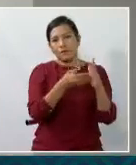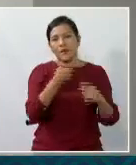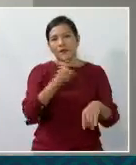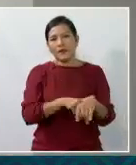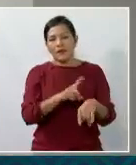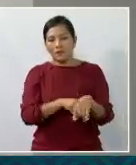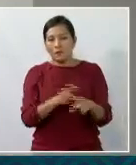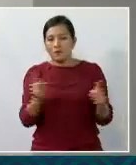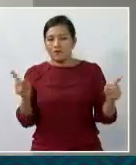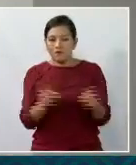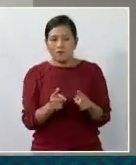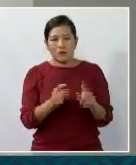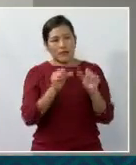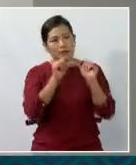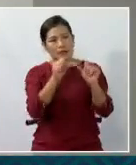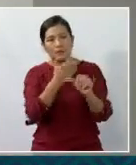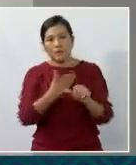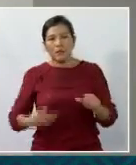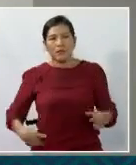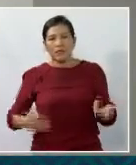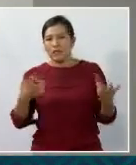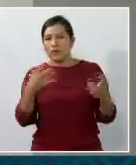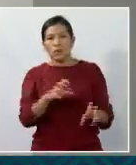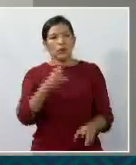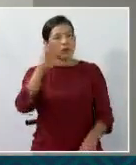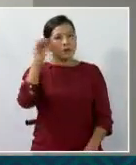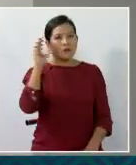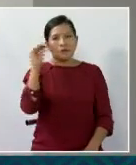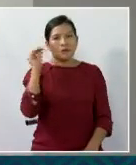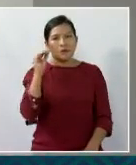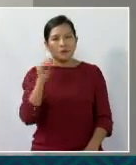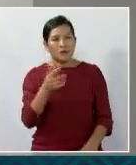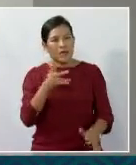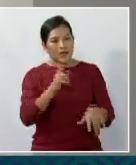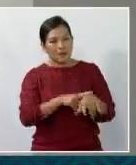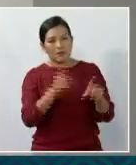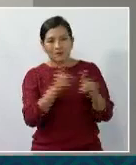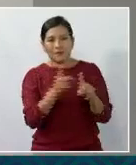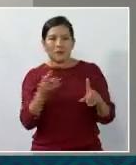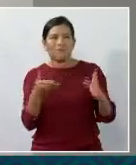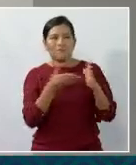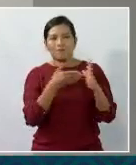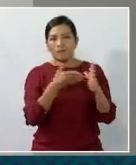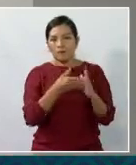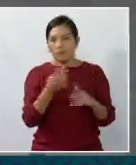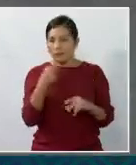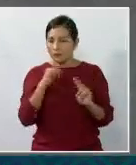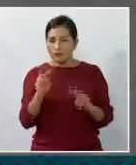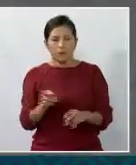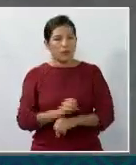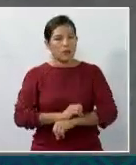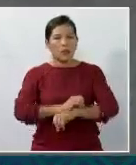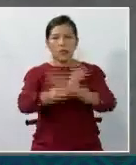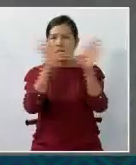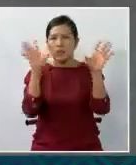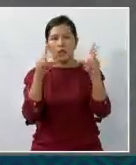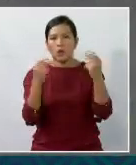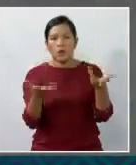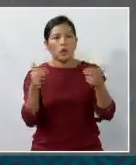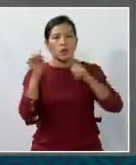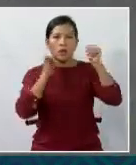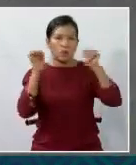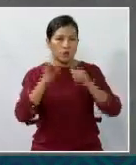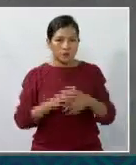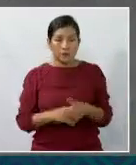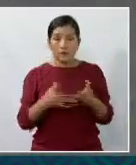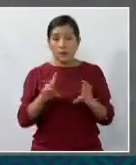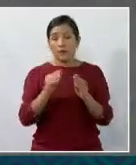plantearse no hay no hay la menor eh duda no hay la menor duda tras un análisis político